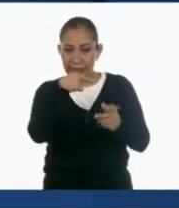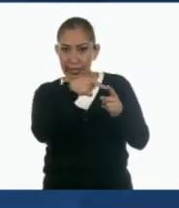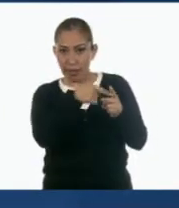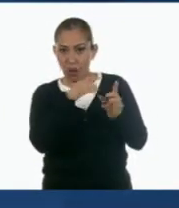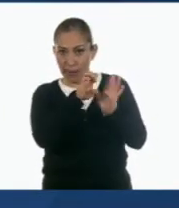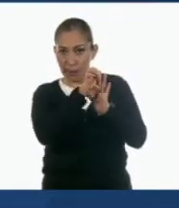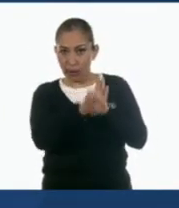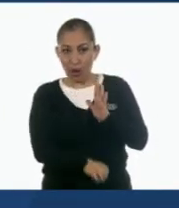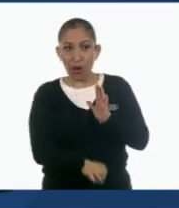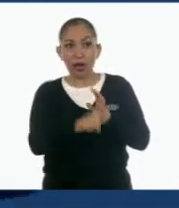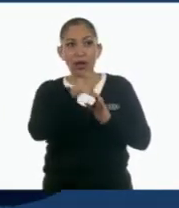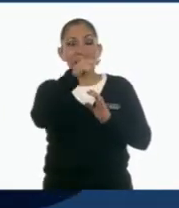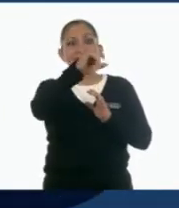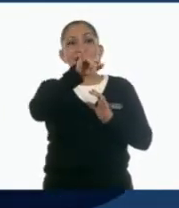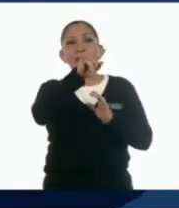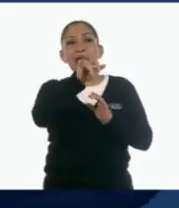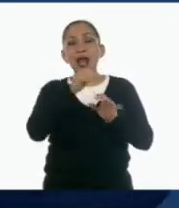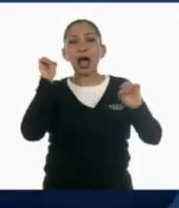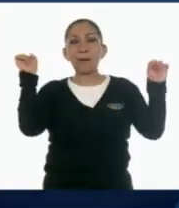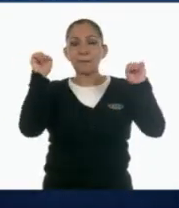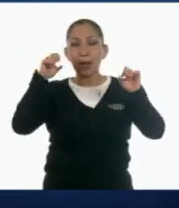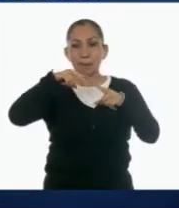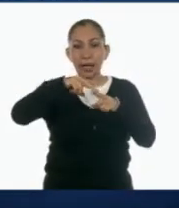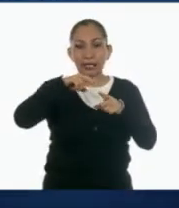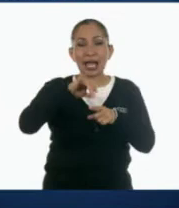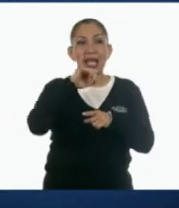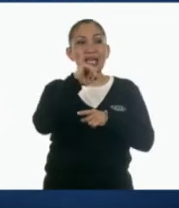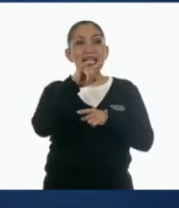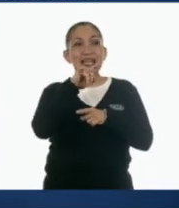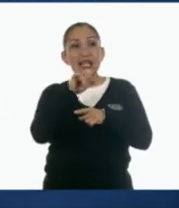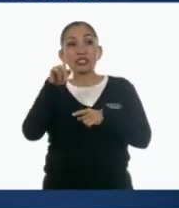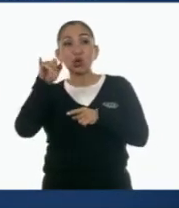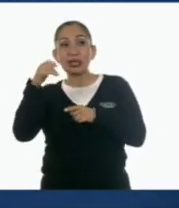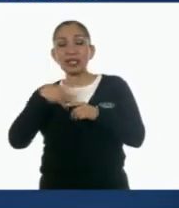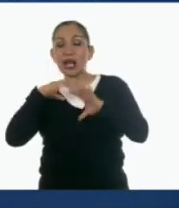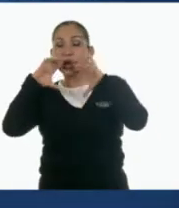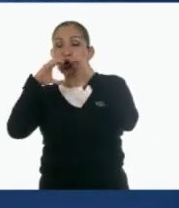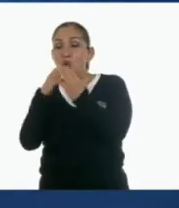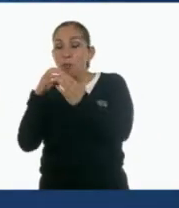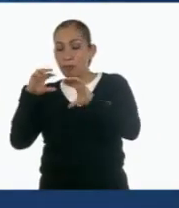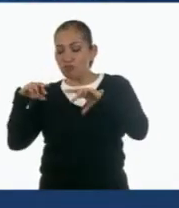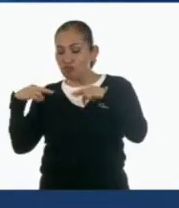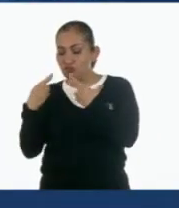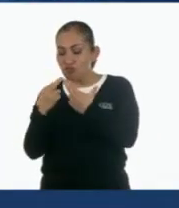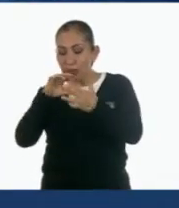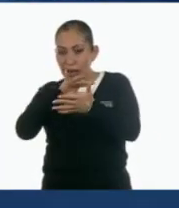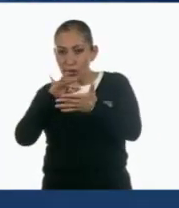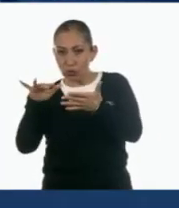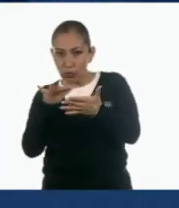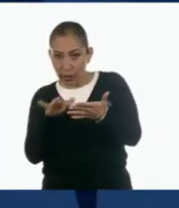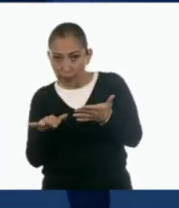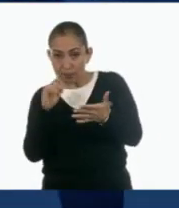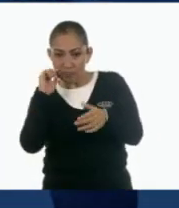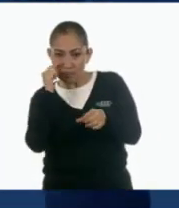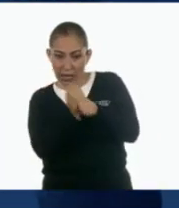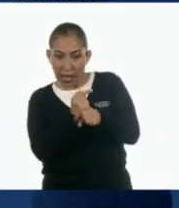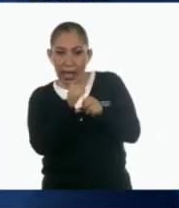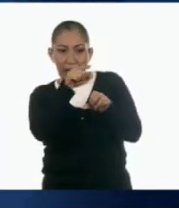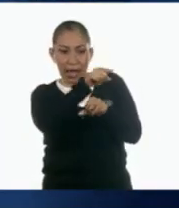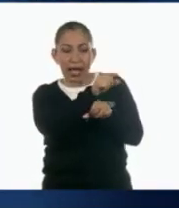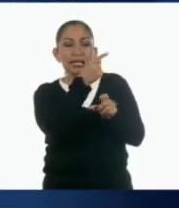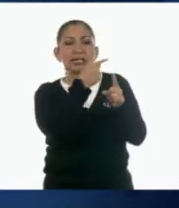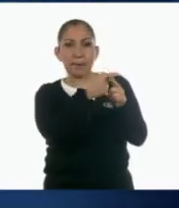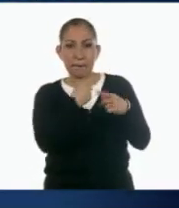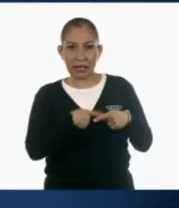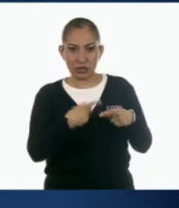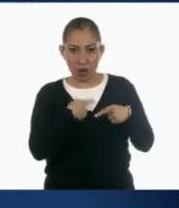unos ejemplos. Jimena corre en el parque, Inés y Luis tienen un club de lectura. Tenemos bien identificado a nuestro